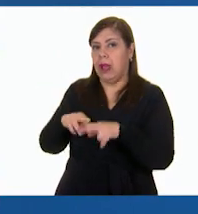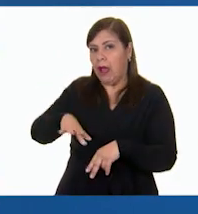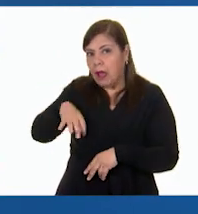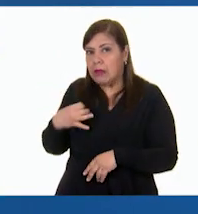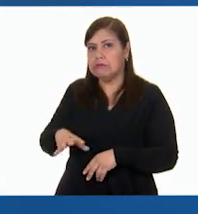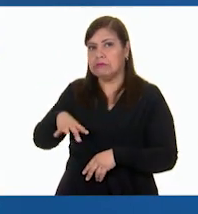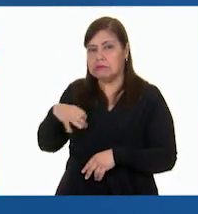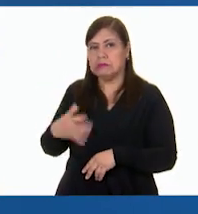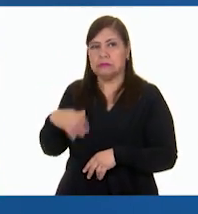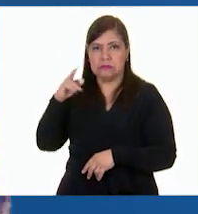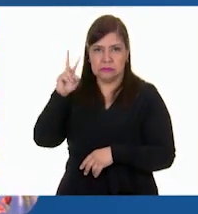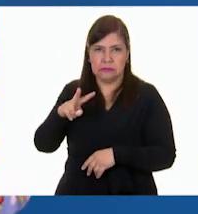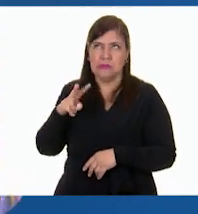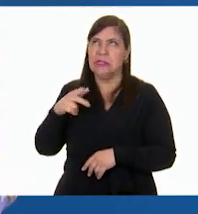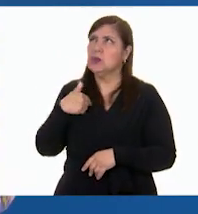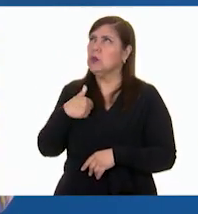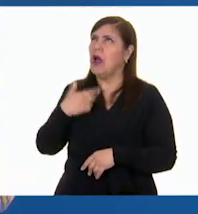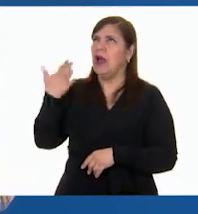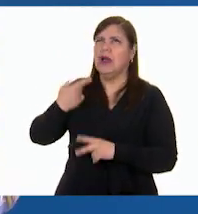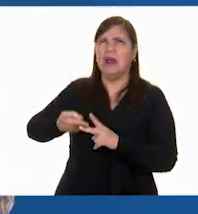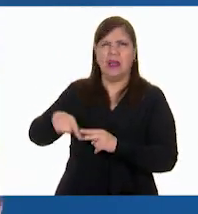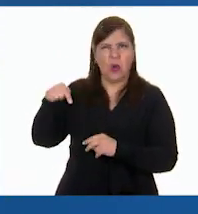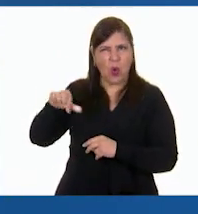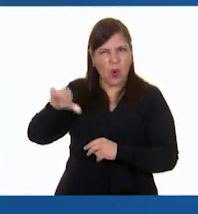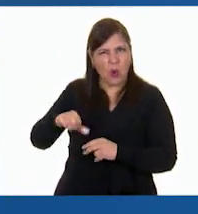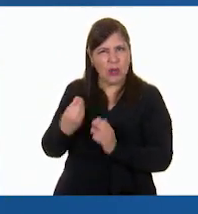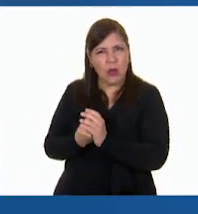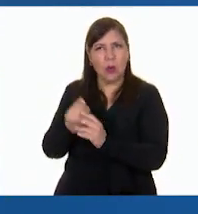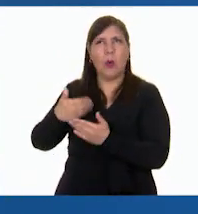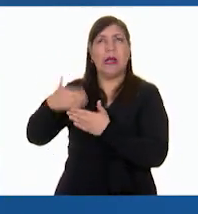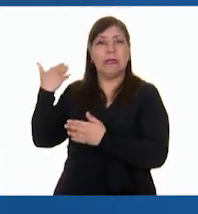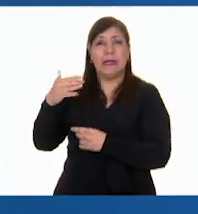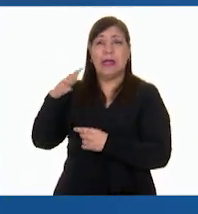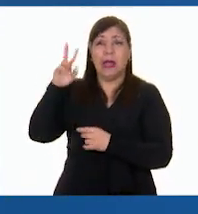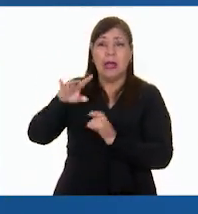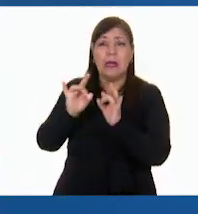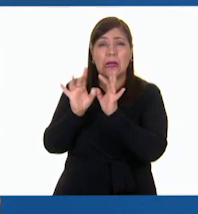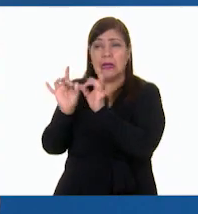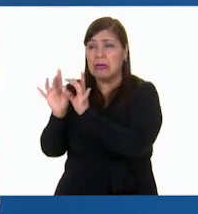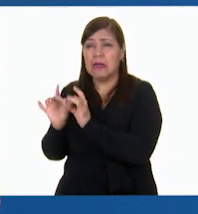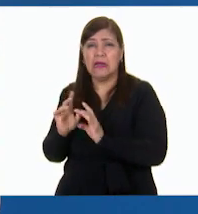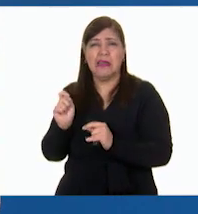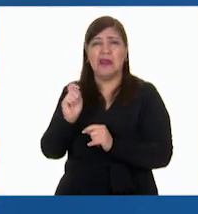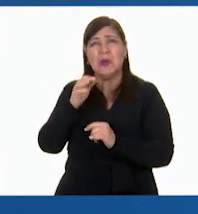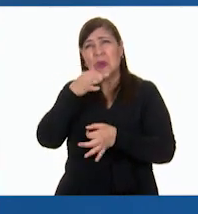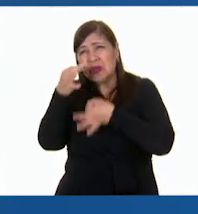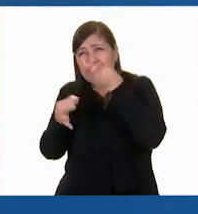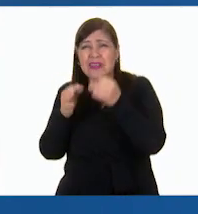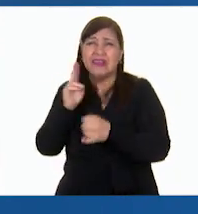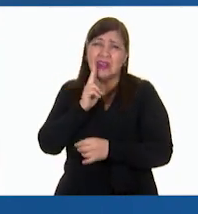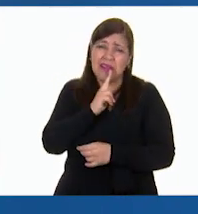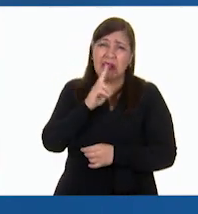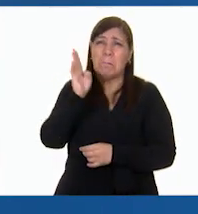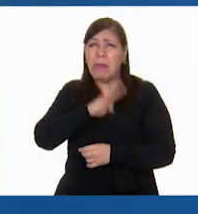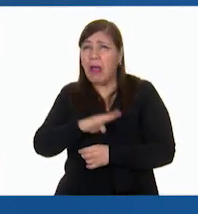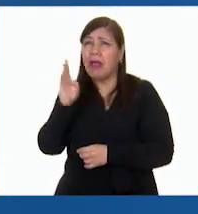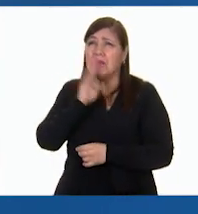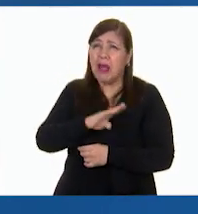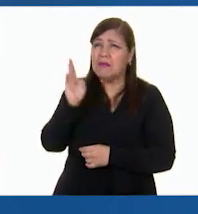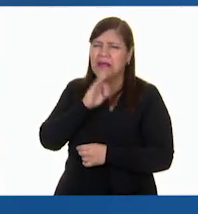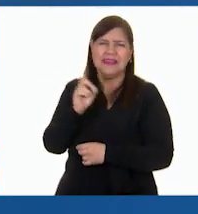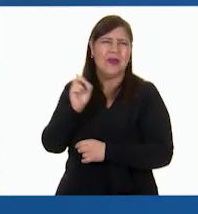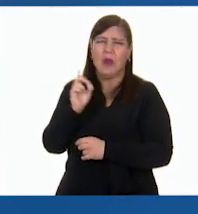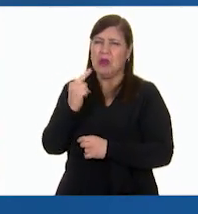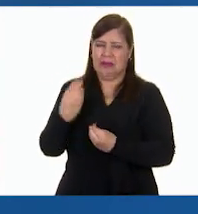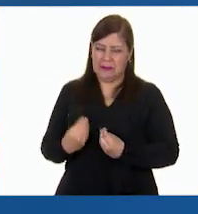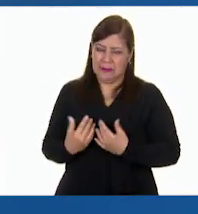clase, Gaby, o fue la clase anterior, ¿cuándo lo dije? Que ante tantas noticias tan feas, es bueno a veces animarse y